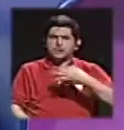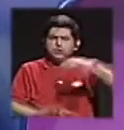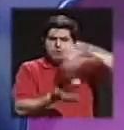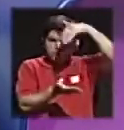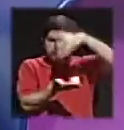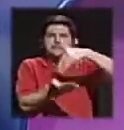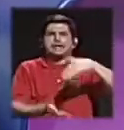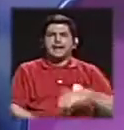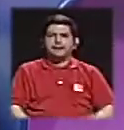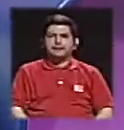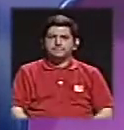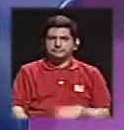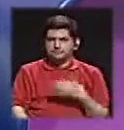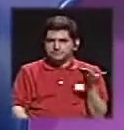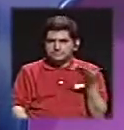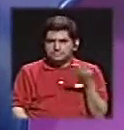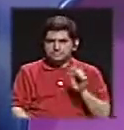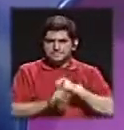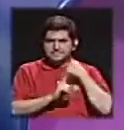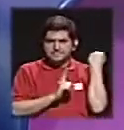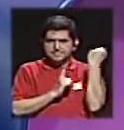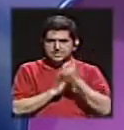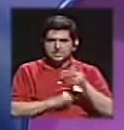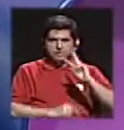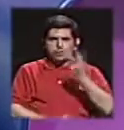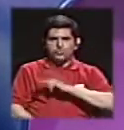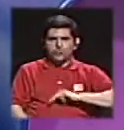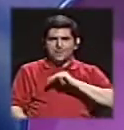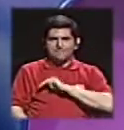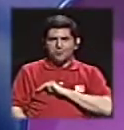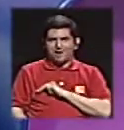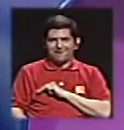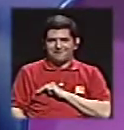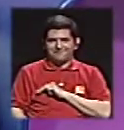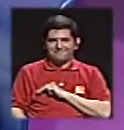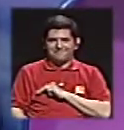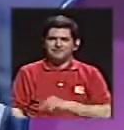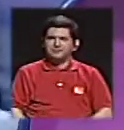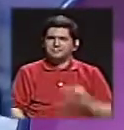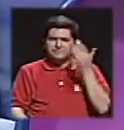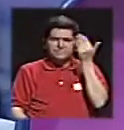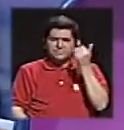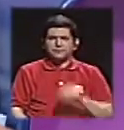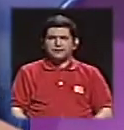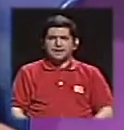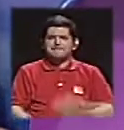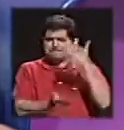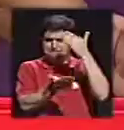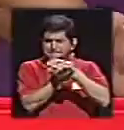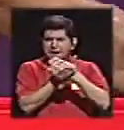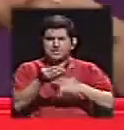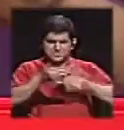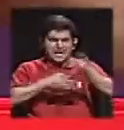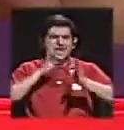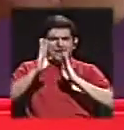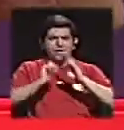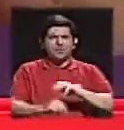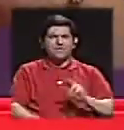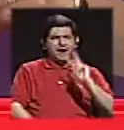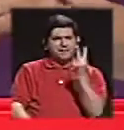central, y es este asunto de la doble moral. ¿Verdad? Porque si hagamos tiene dinero... un corte y hablamos de la doble